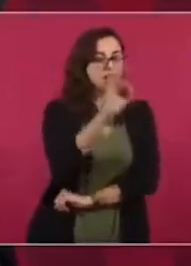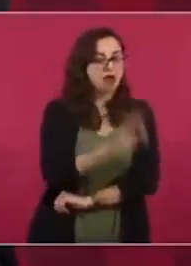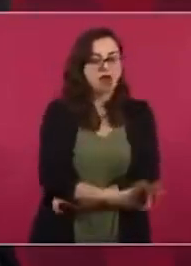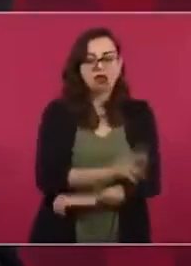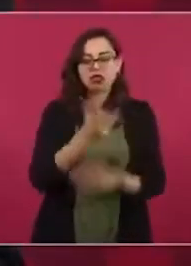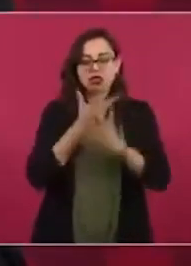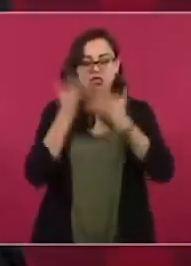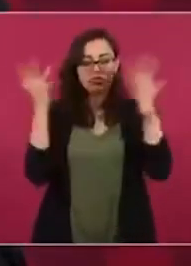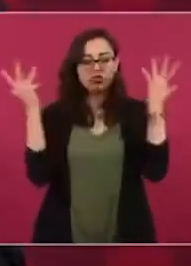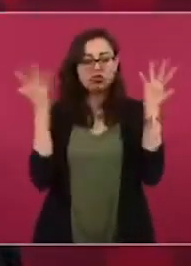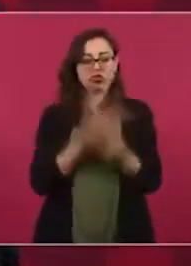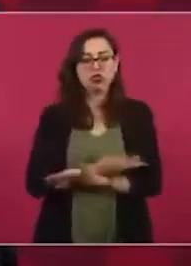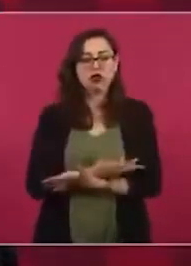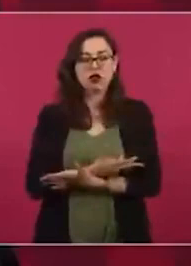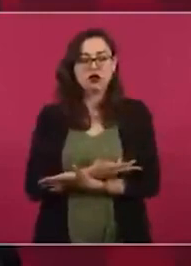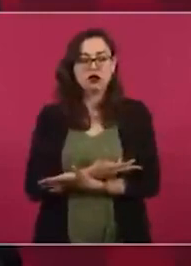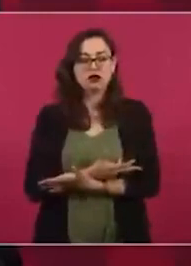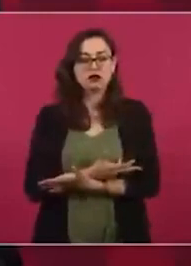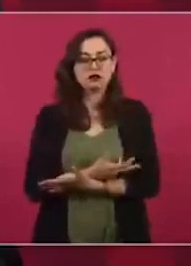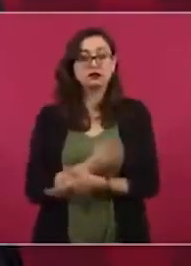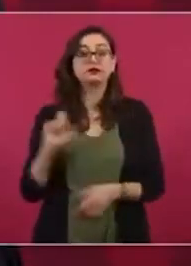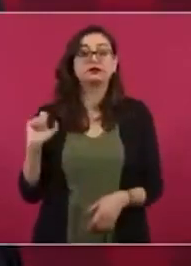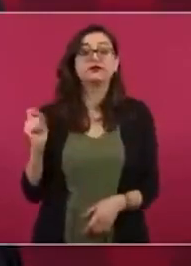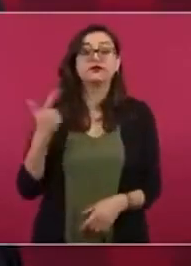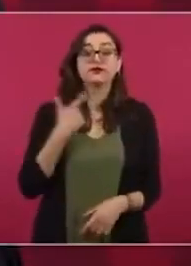Y de seguir como iba,